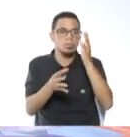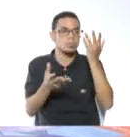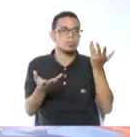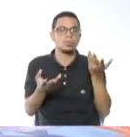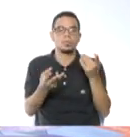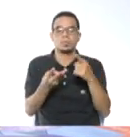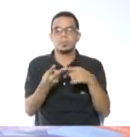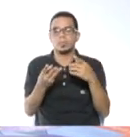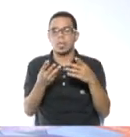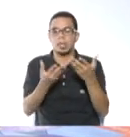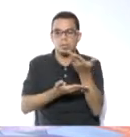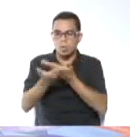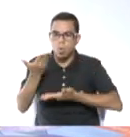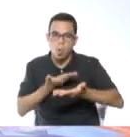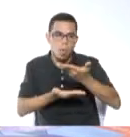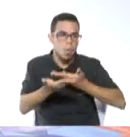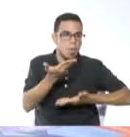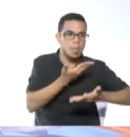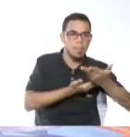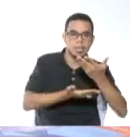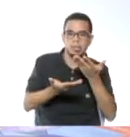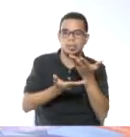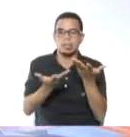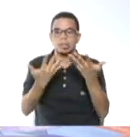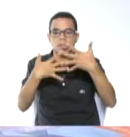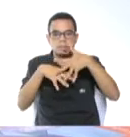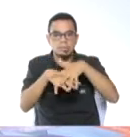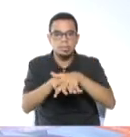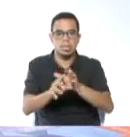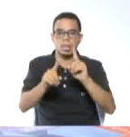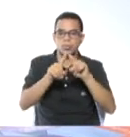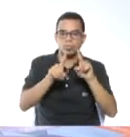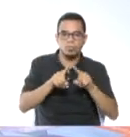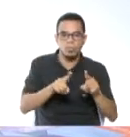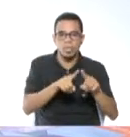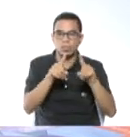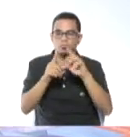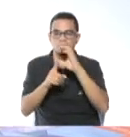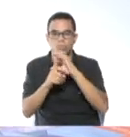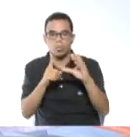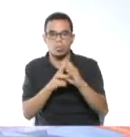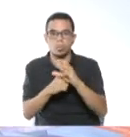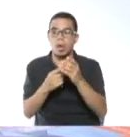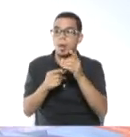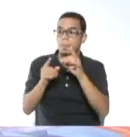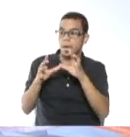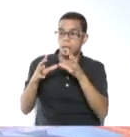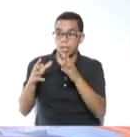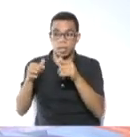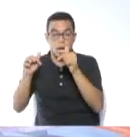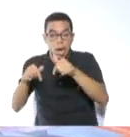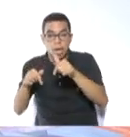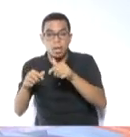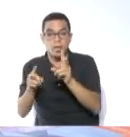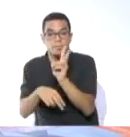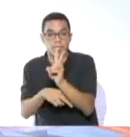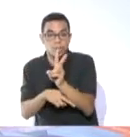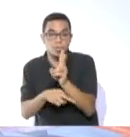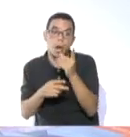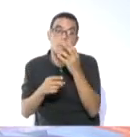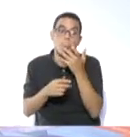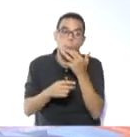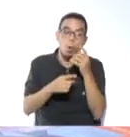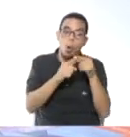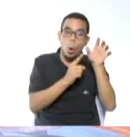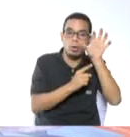resto del grupo, generar empatía, es generar una oportunidad para que el resto del grupo conozca de dónde viene el estudiante, cuáles son